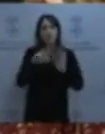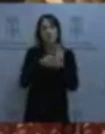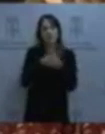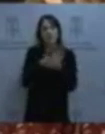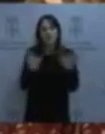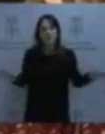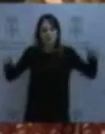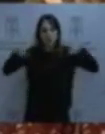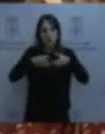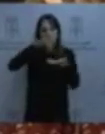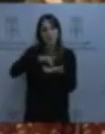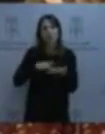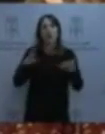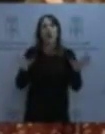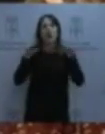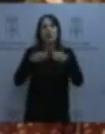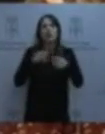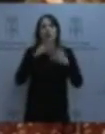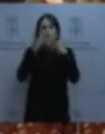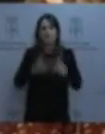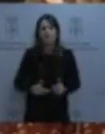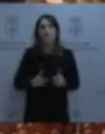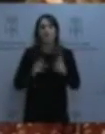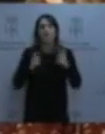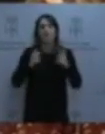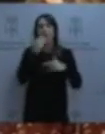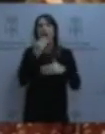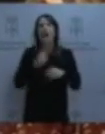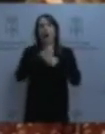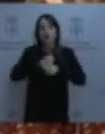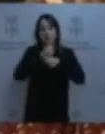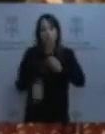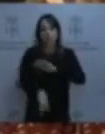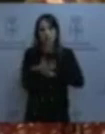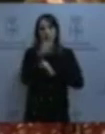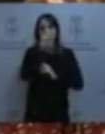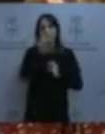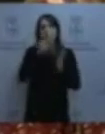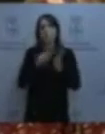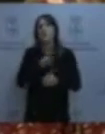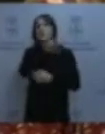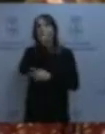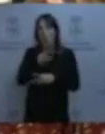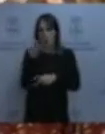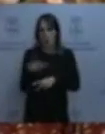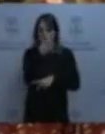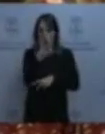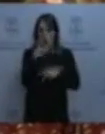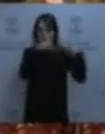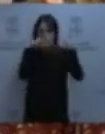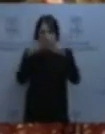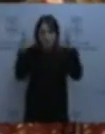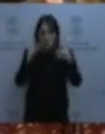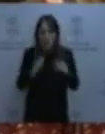que se celebraba el Consejo de Administración de Cajastur. Era julio del año 2012. No sale en la fotografía, pero